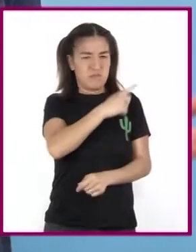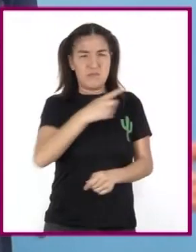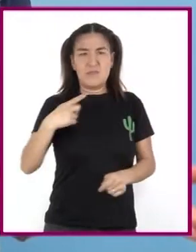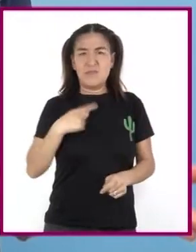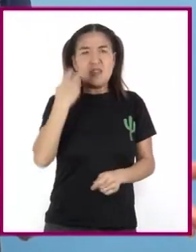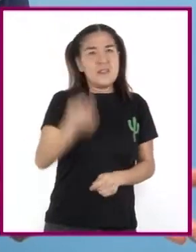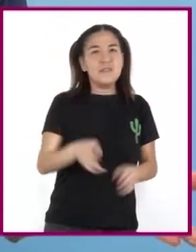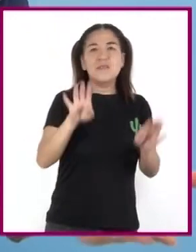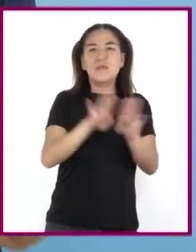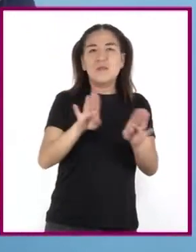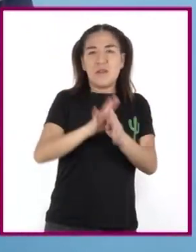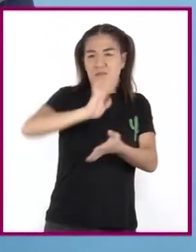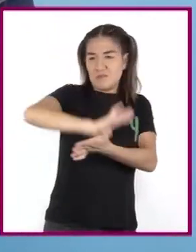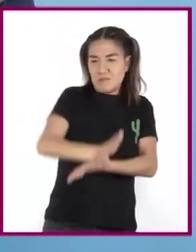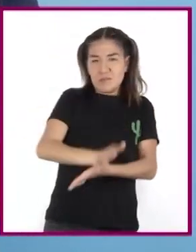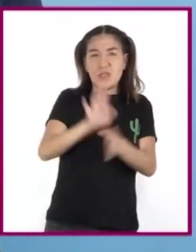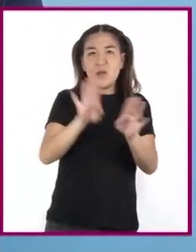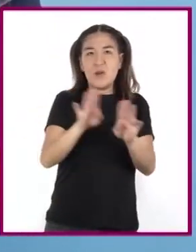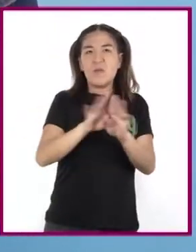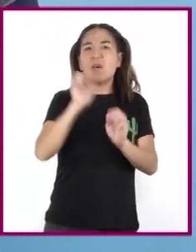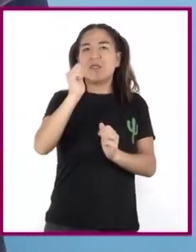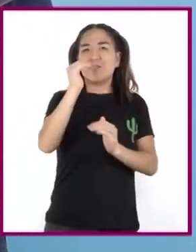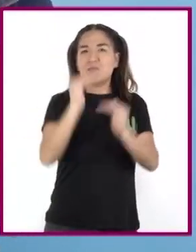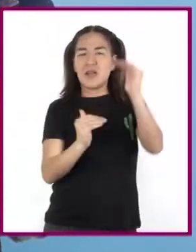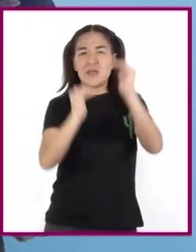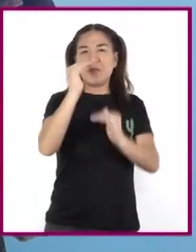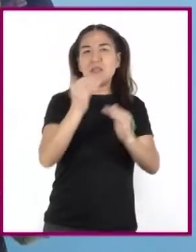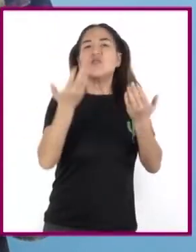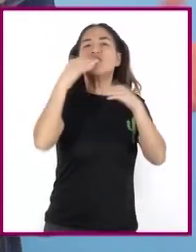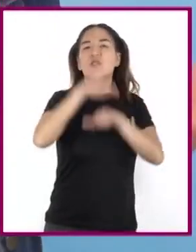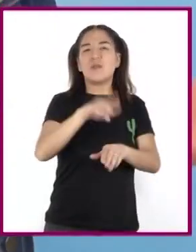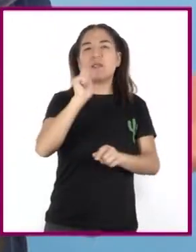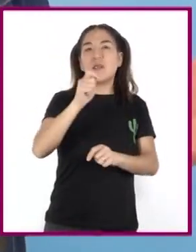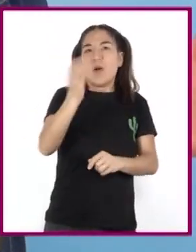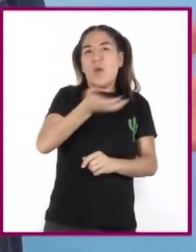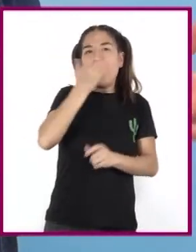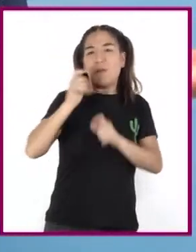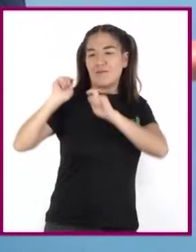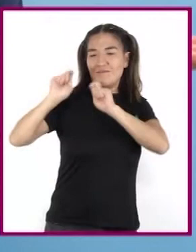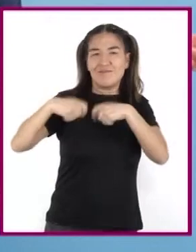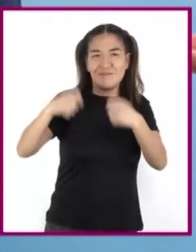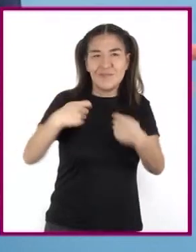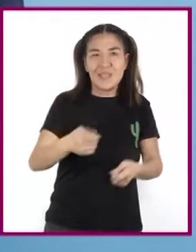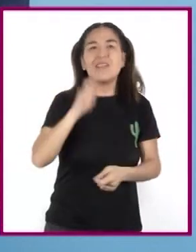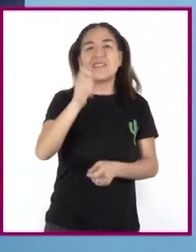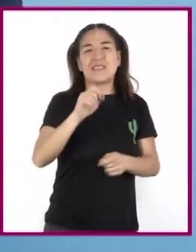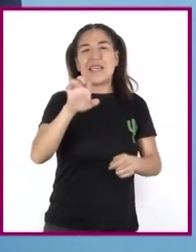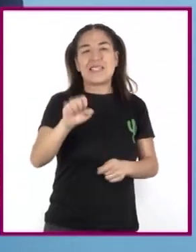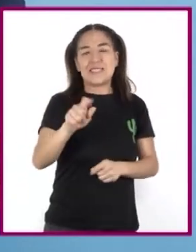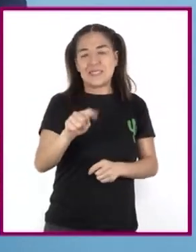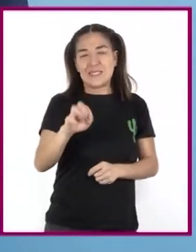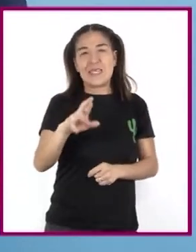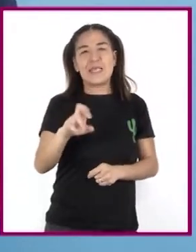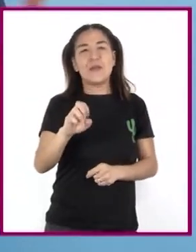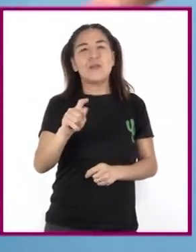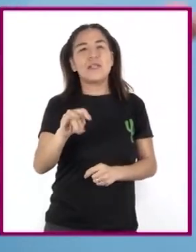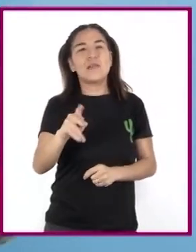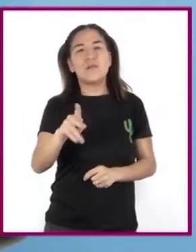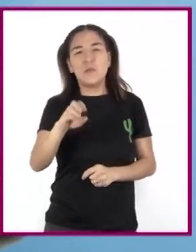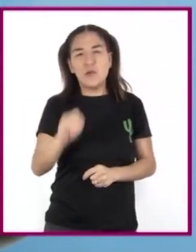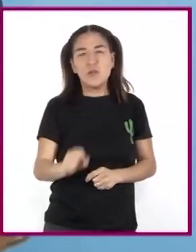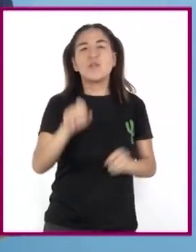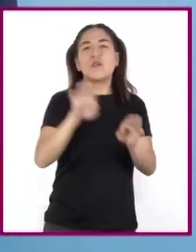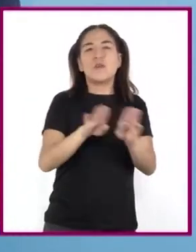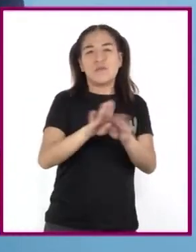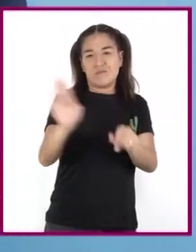derivar en las desigualdades provocadas por los roles tradicionales y los estereotipos de género, que suelen beneficiar a